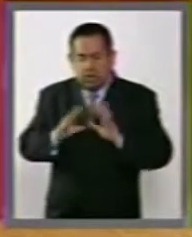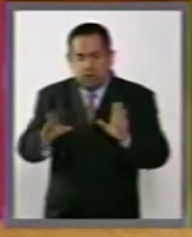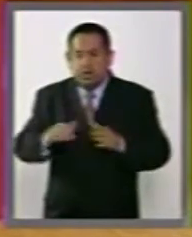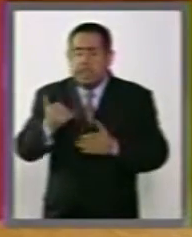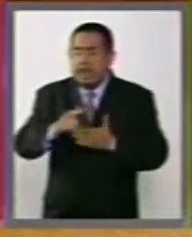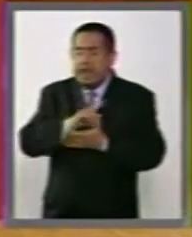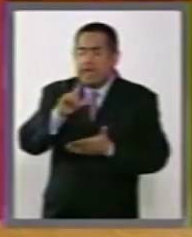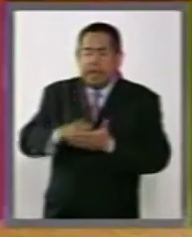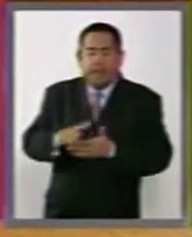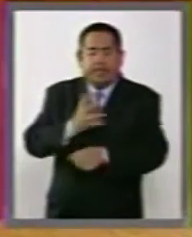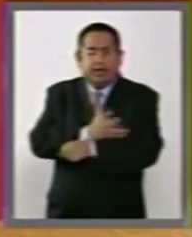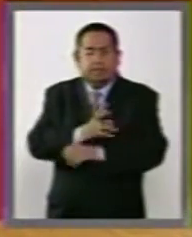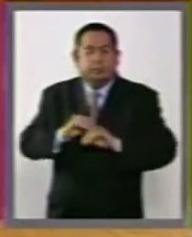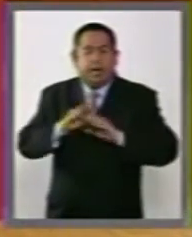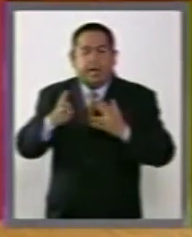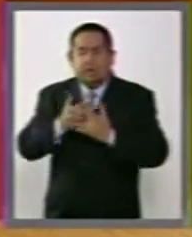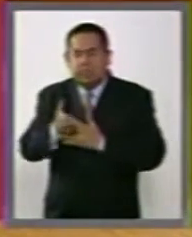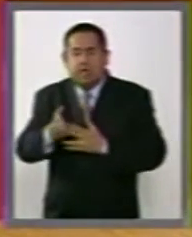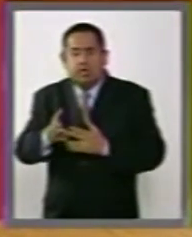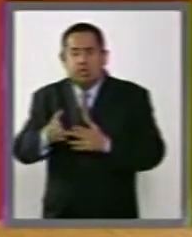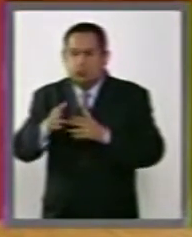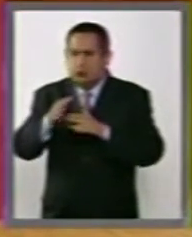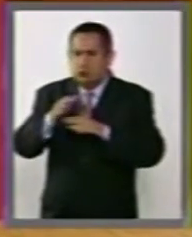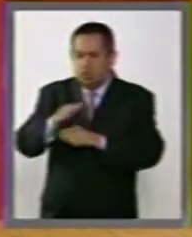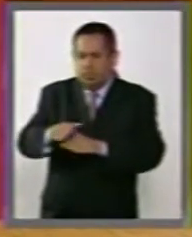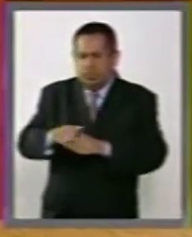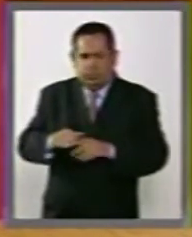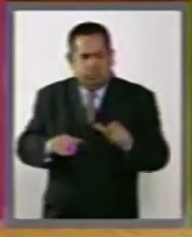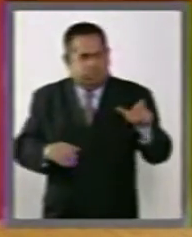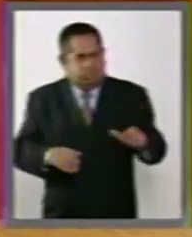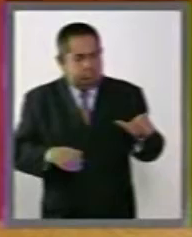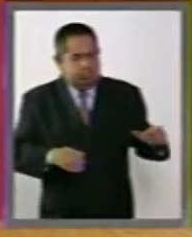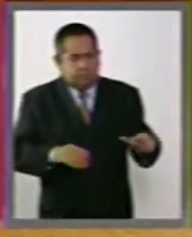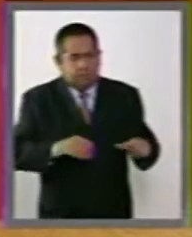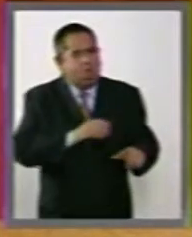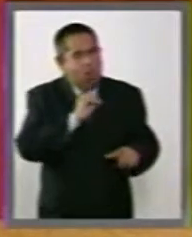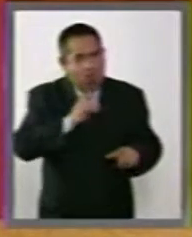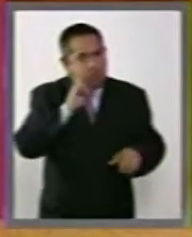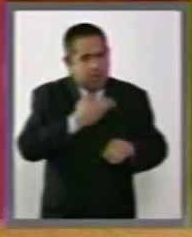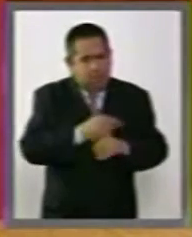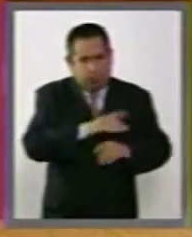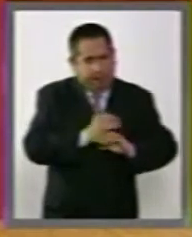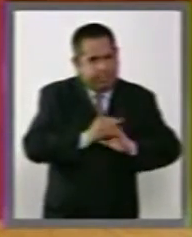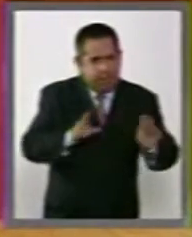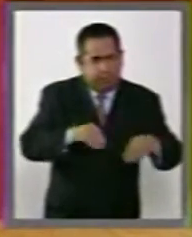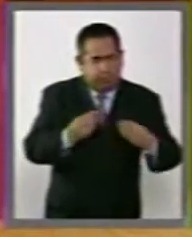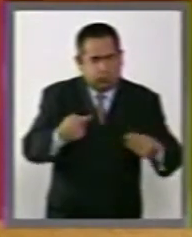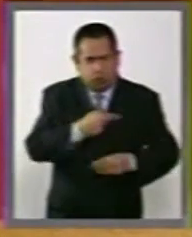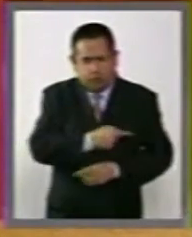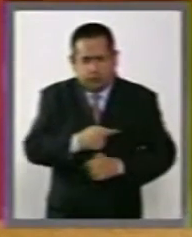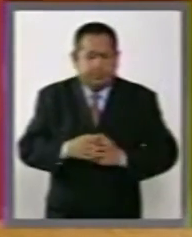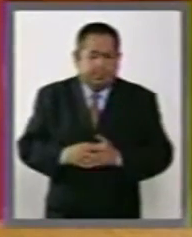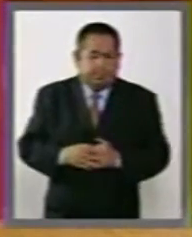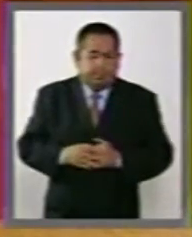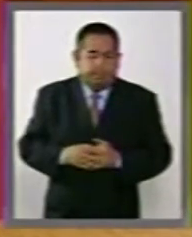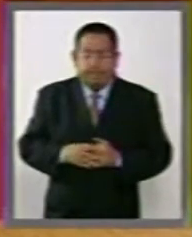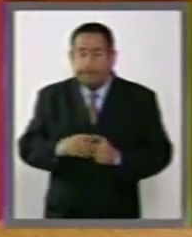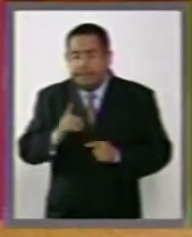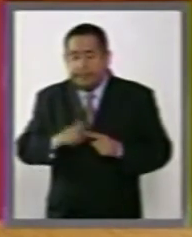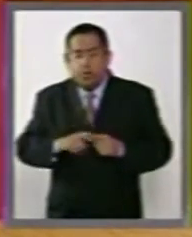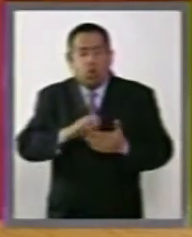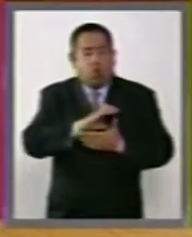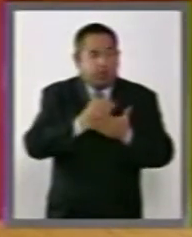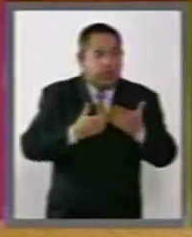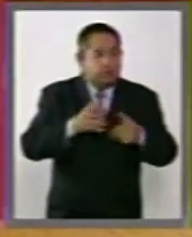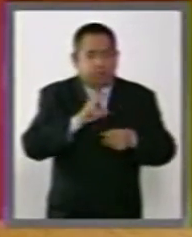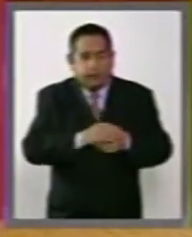de Transparencia, sobre todo en cuanto a los sujetos obligados. Los asignatarios, contratistas